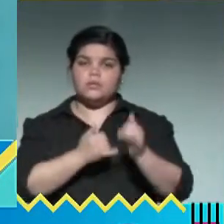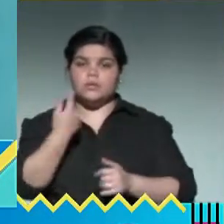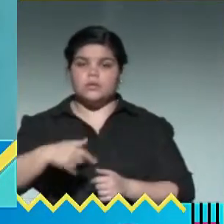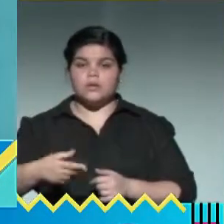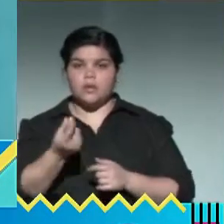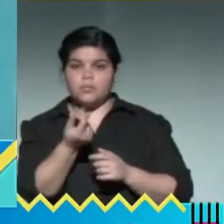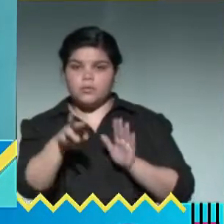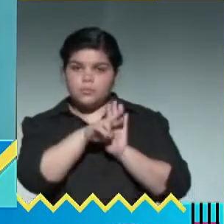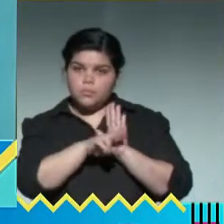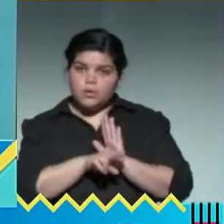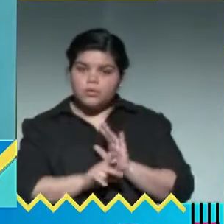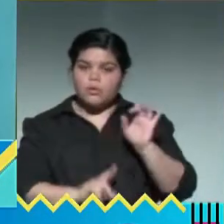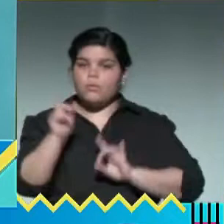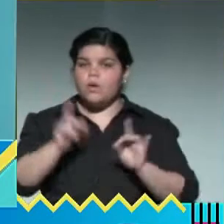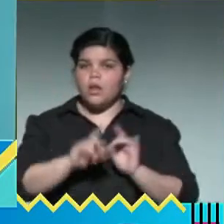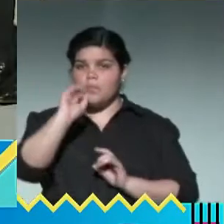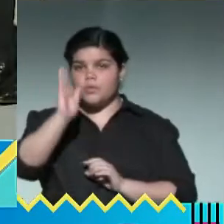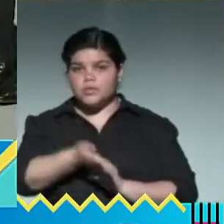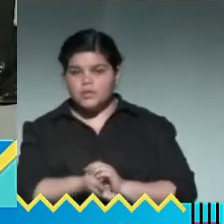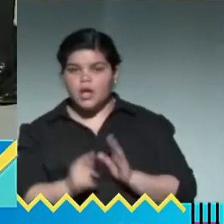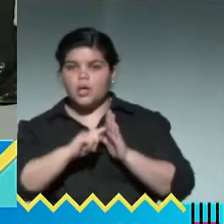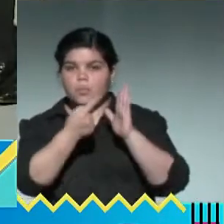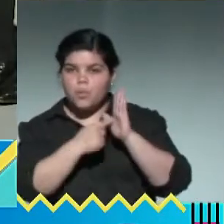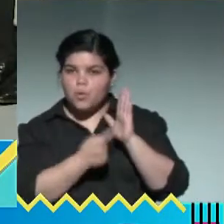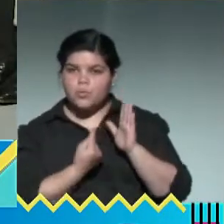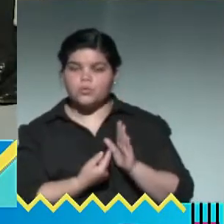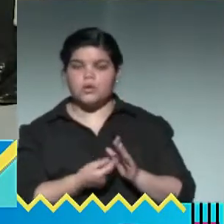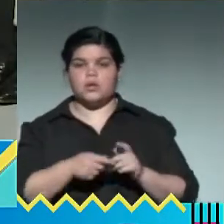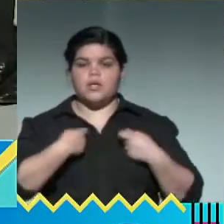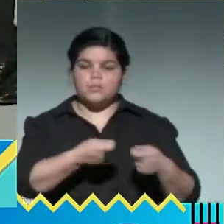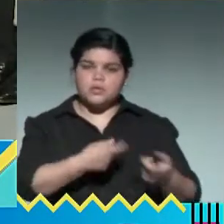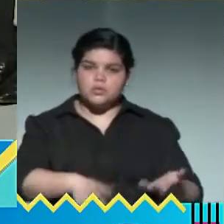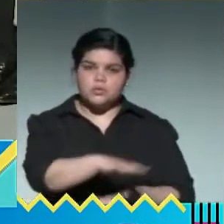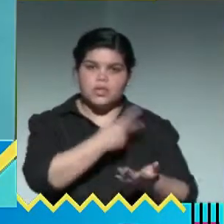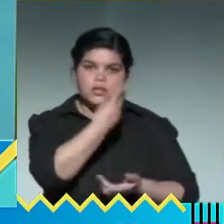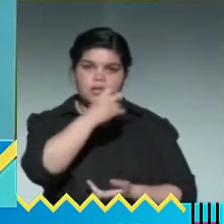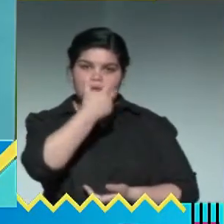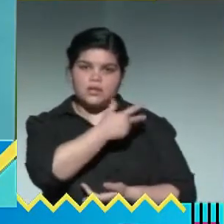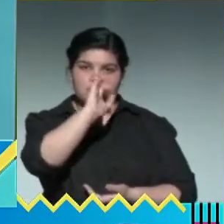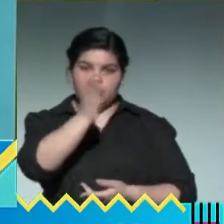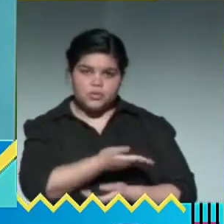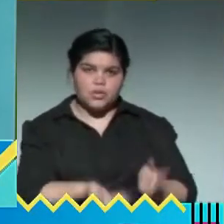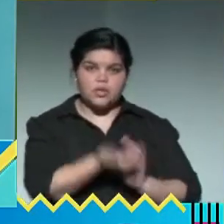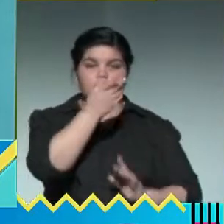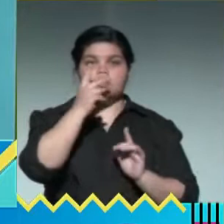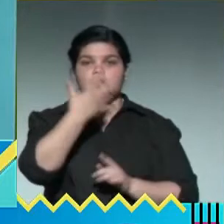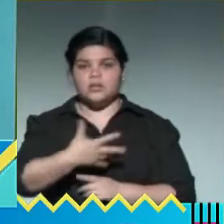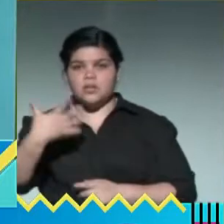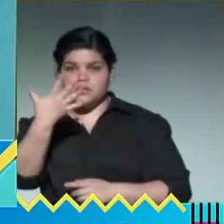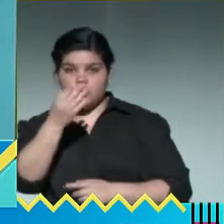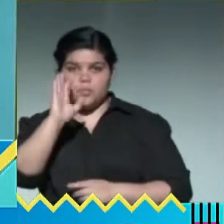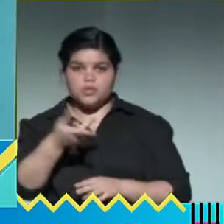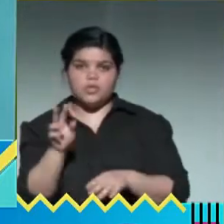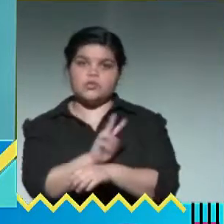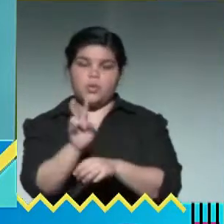son esos puntos y cuáles son esos porcentajes? Por ejemplo, en inversión social aumenta un 32%, en seguridad social un 35%,